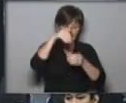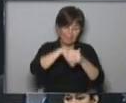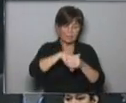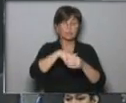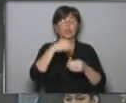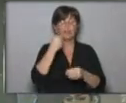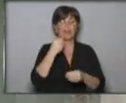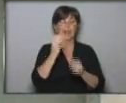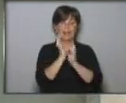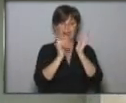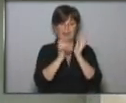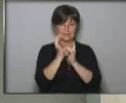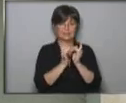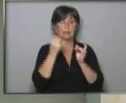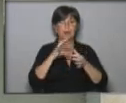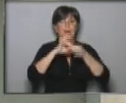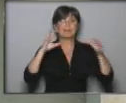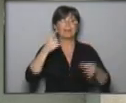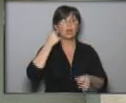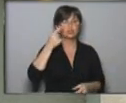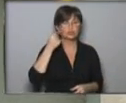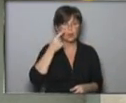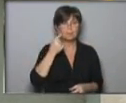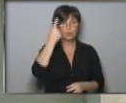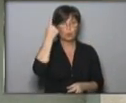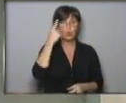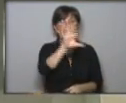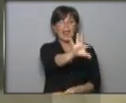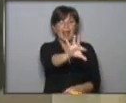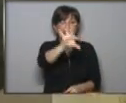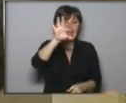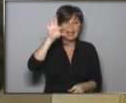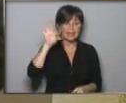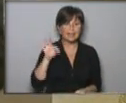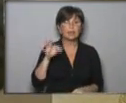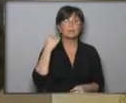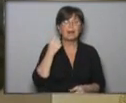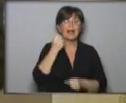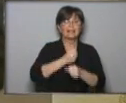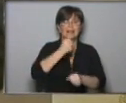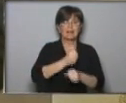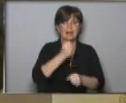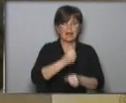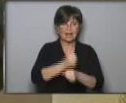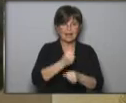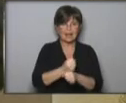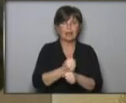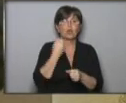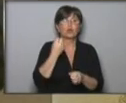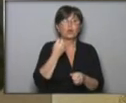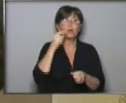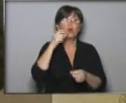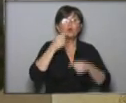de los hombres. Entre ellos, uno es elegido para servir como vicario suyo,